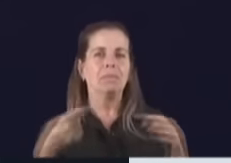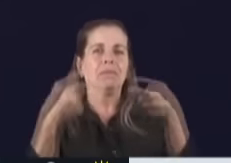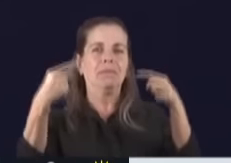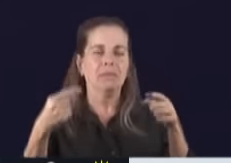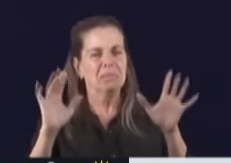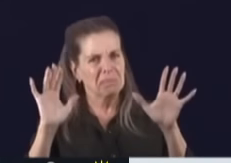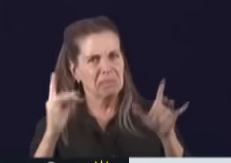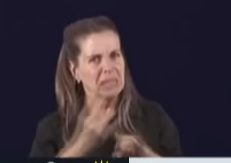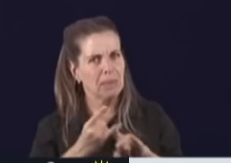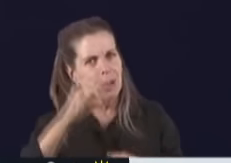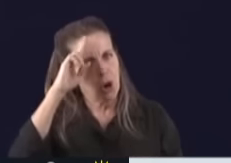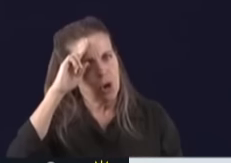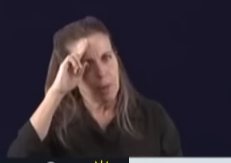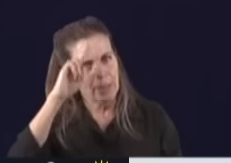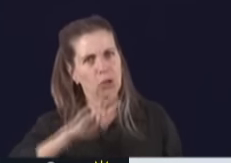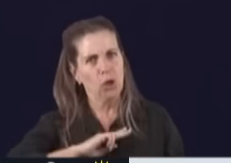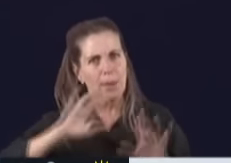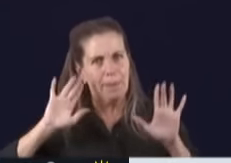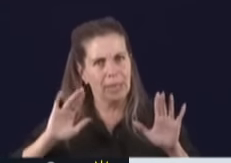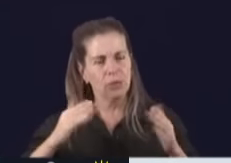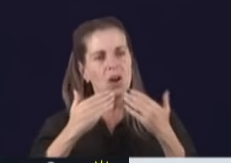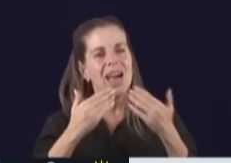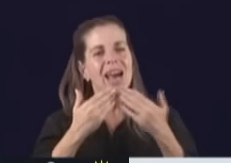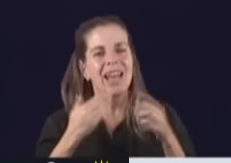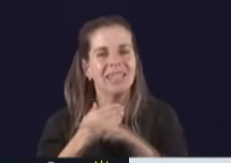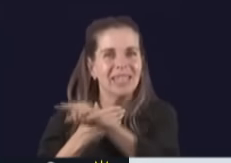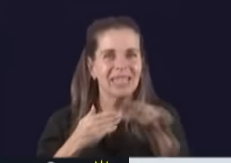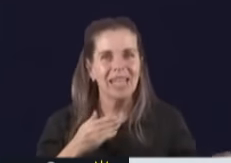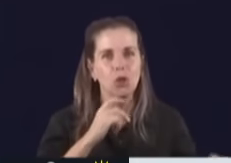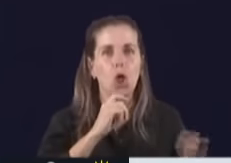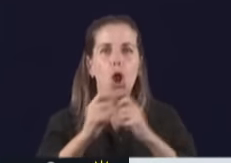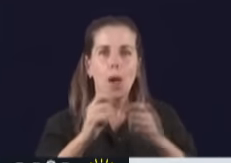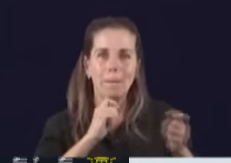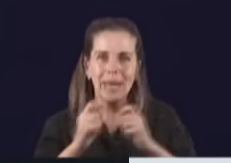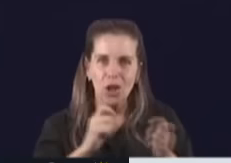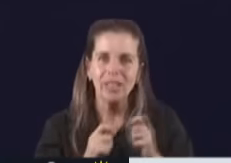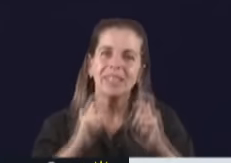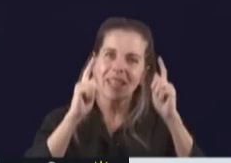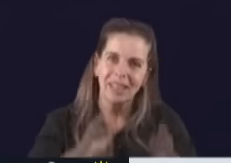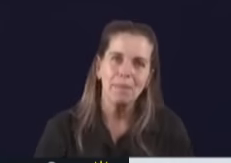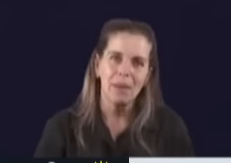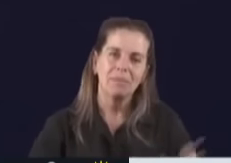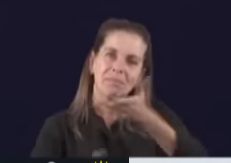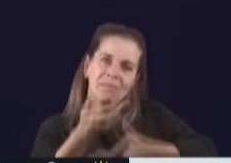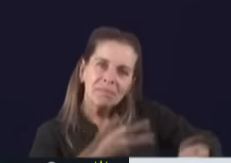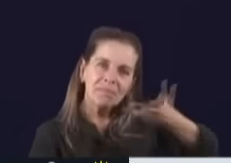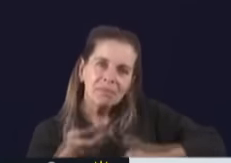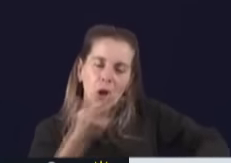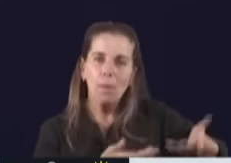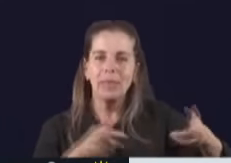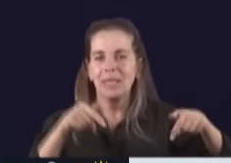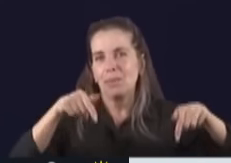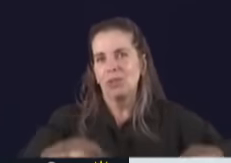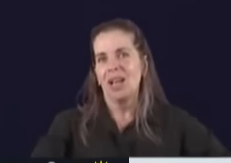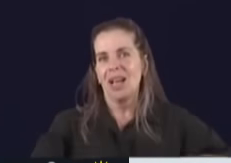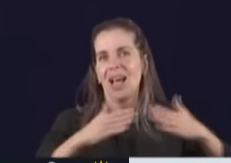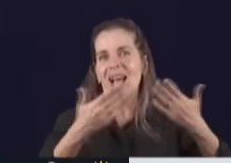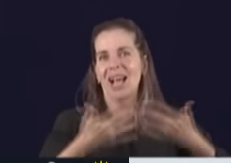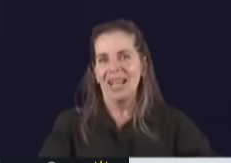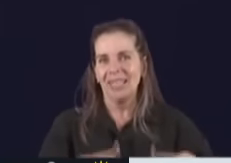que mi agradecimiento también para con todos los que compartimos la diaria aquí en Casa